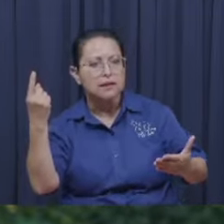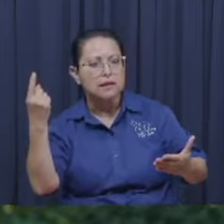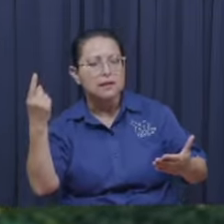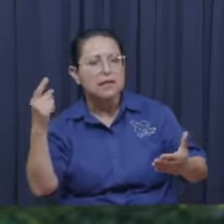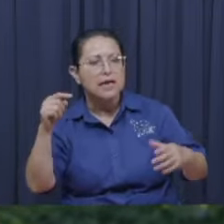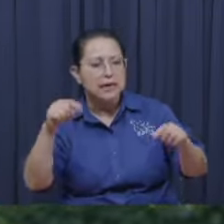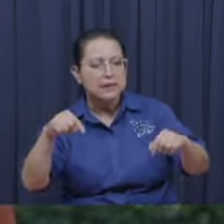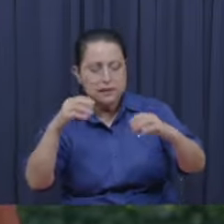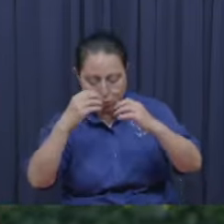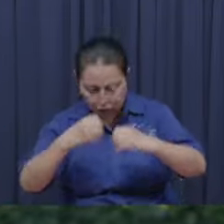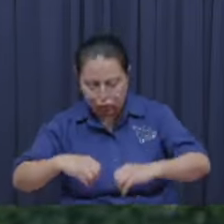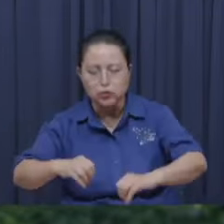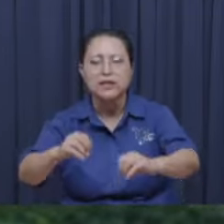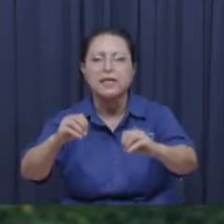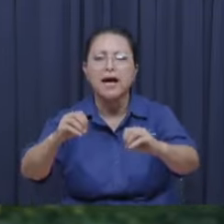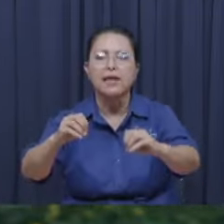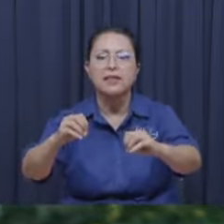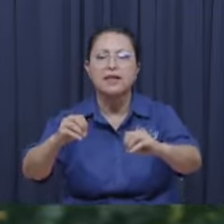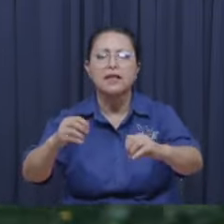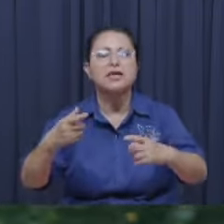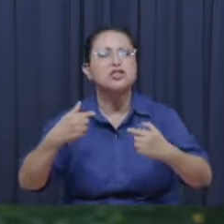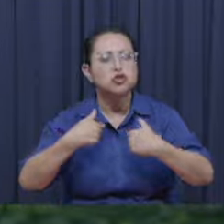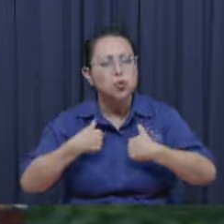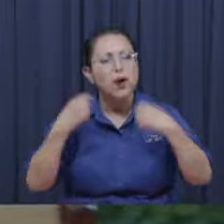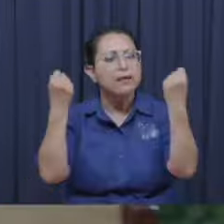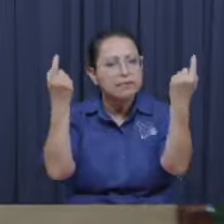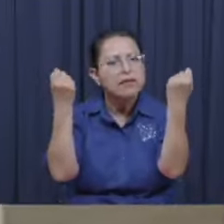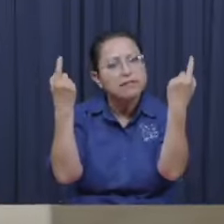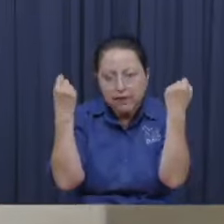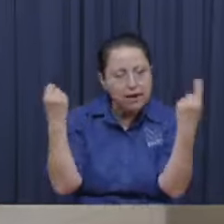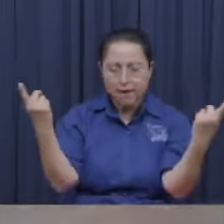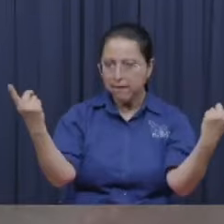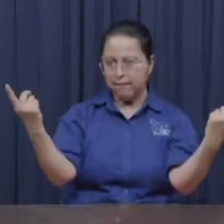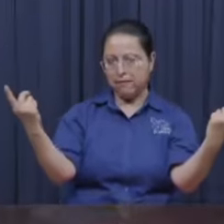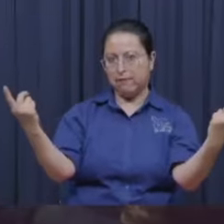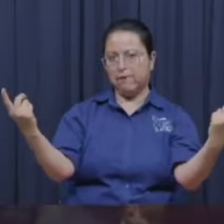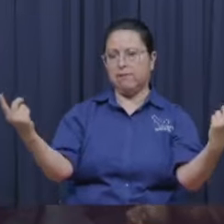la última oportunidad. Yo tengo que volver en sí, aunque